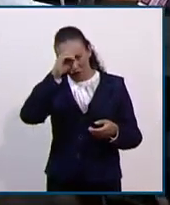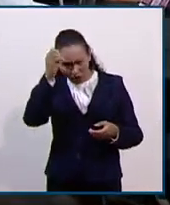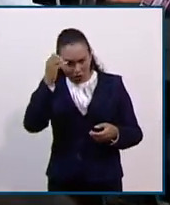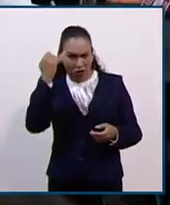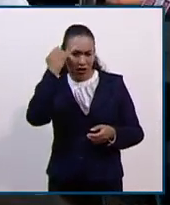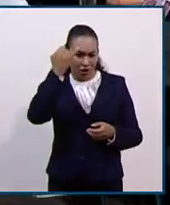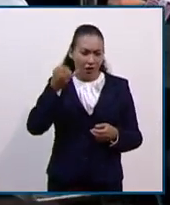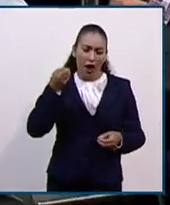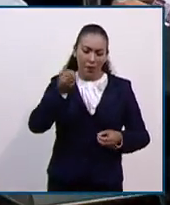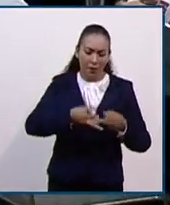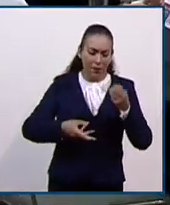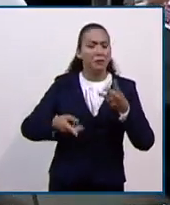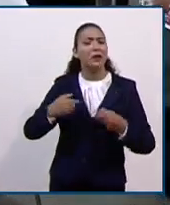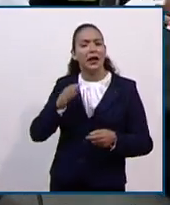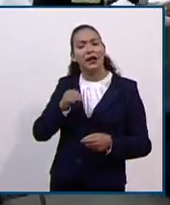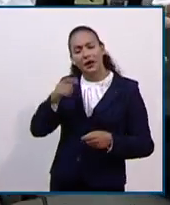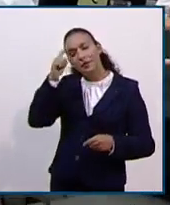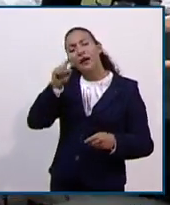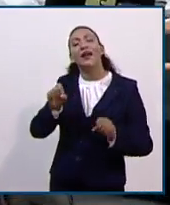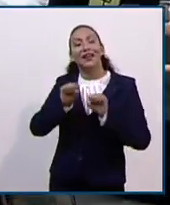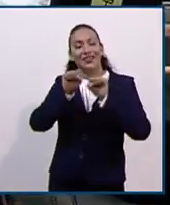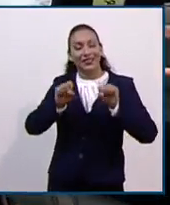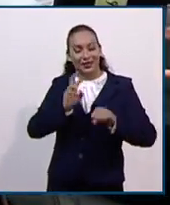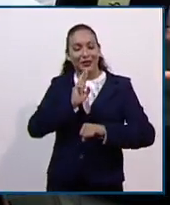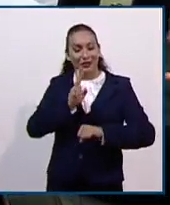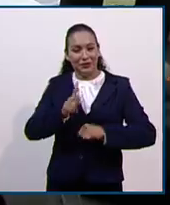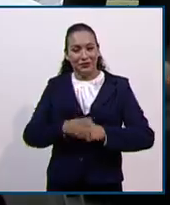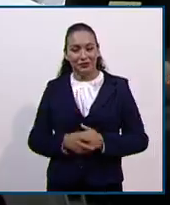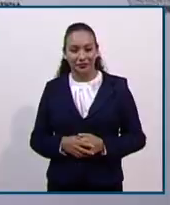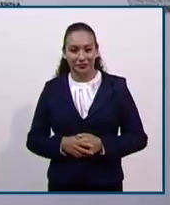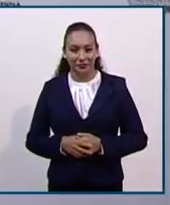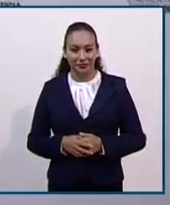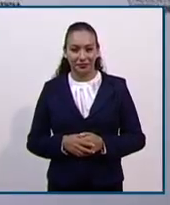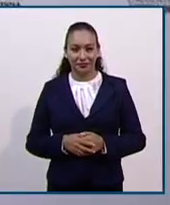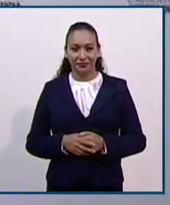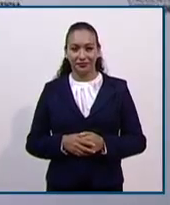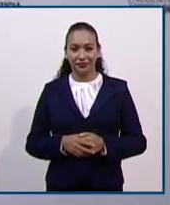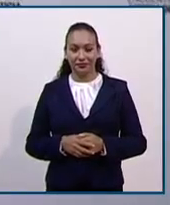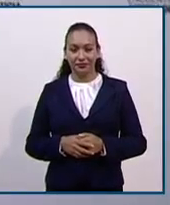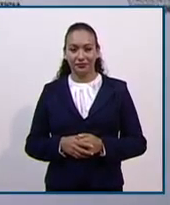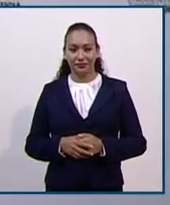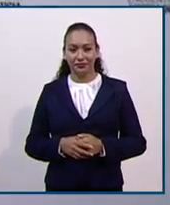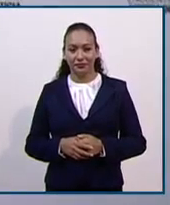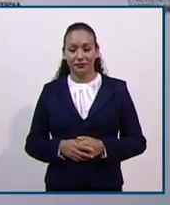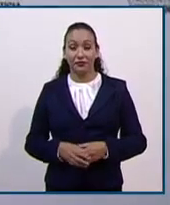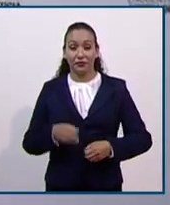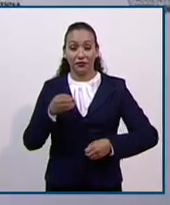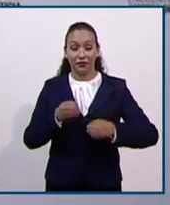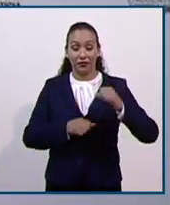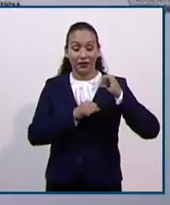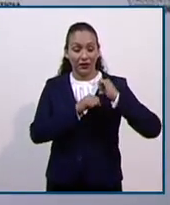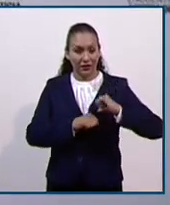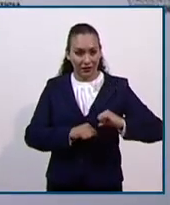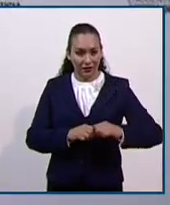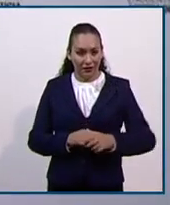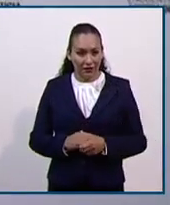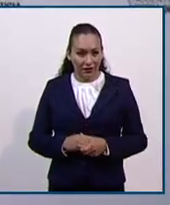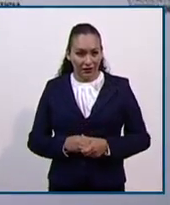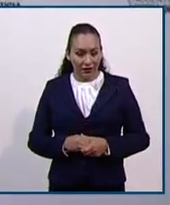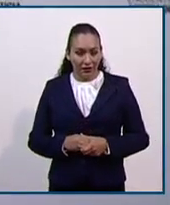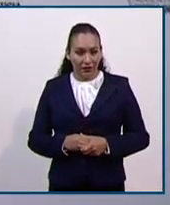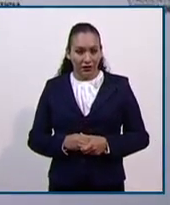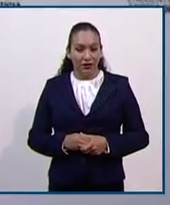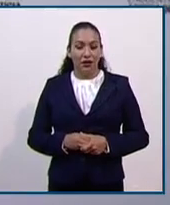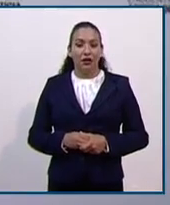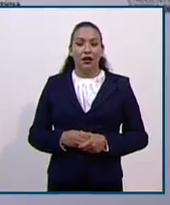que buscan transformar y enfrentar los retos dentro del Estado mexicano. El Poder Judicial de la Federación, nuestro